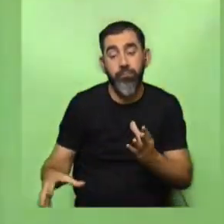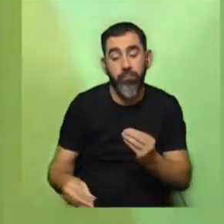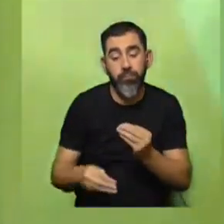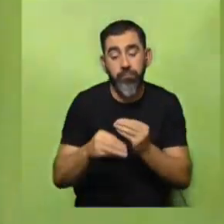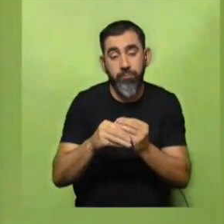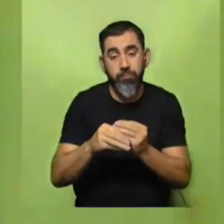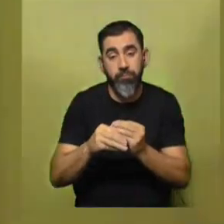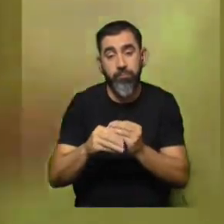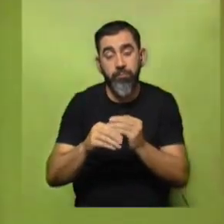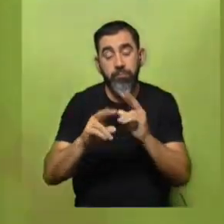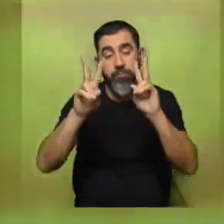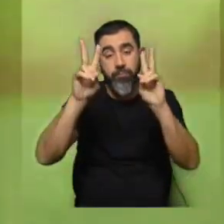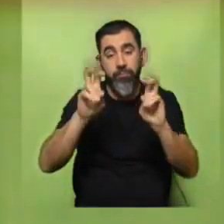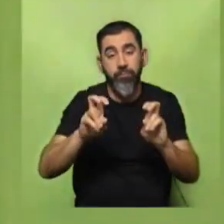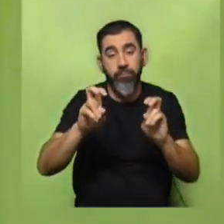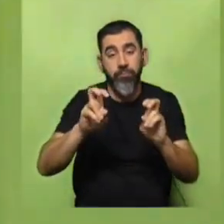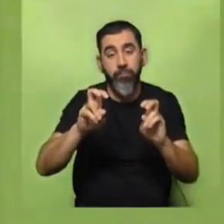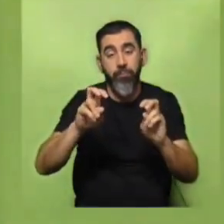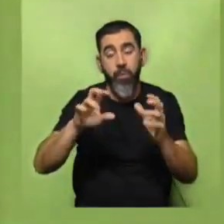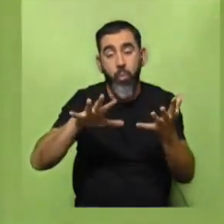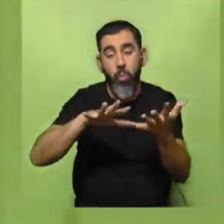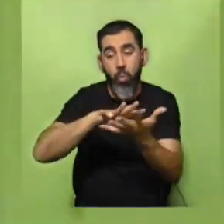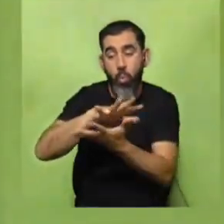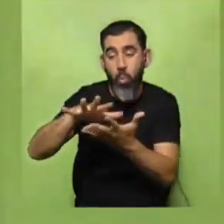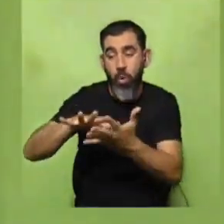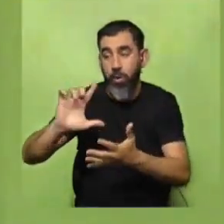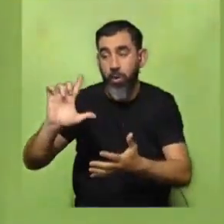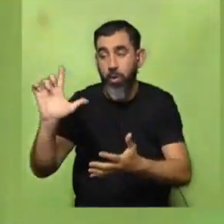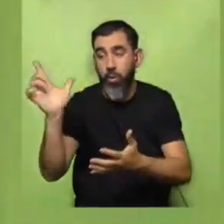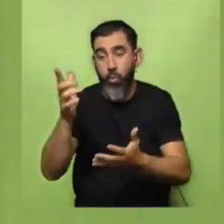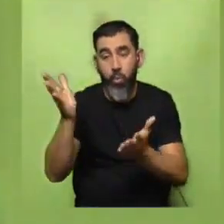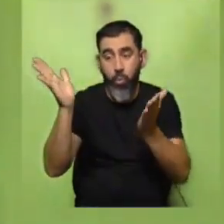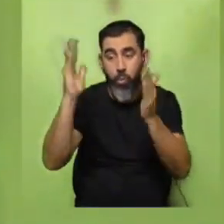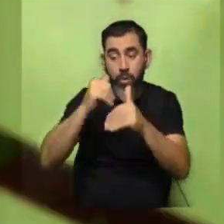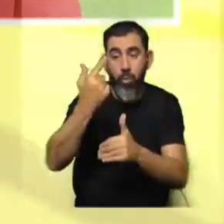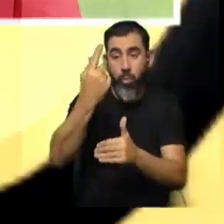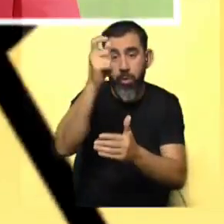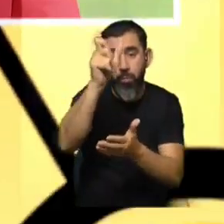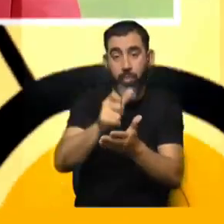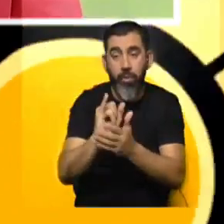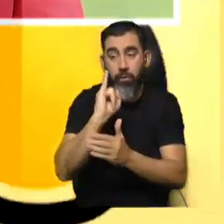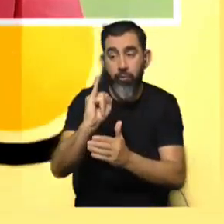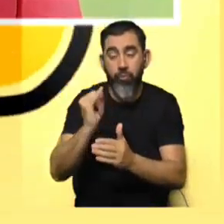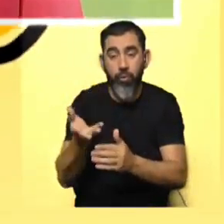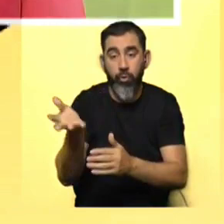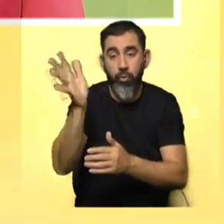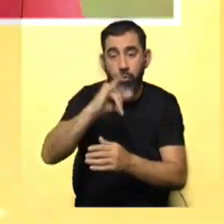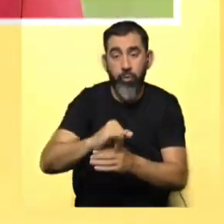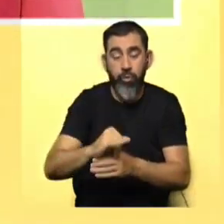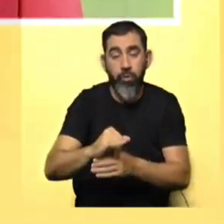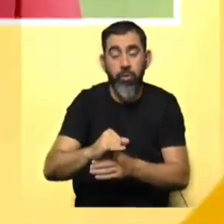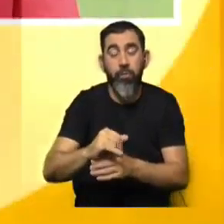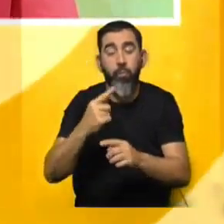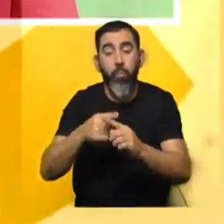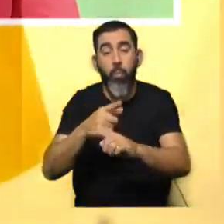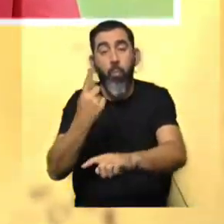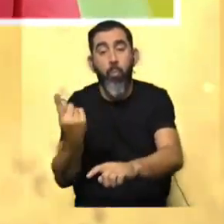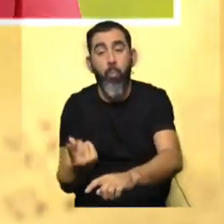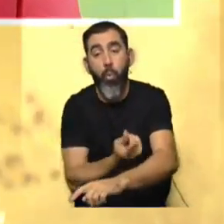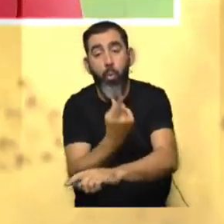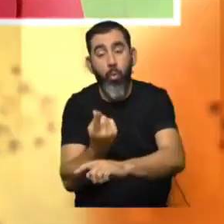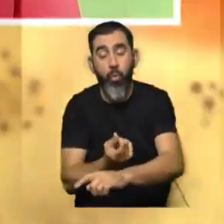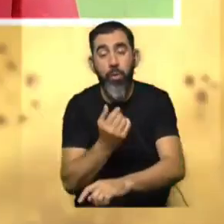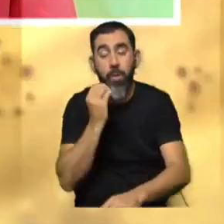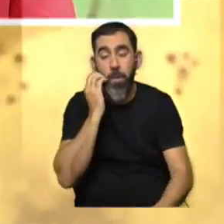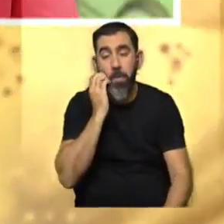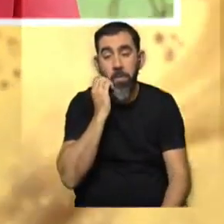con aquellos rincones del Uruguay donde no se pueda tener una persona todos los días y cada hora dar el reporte de lo que